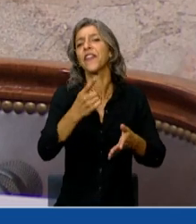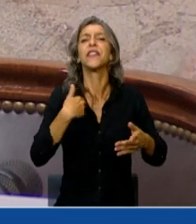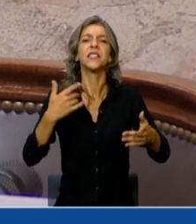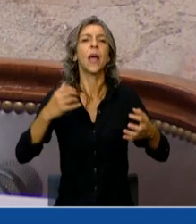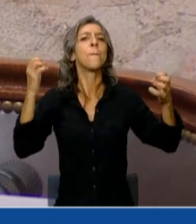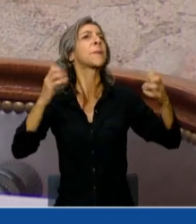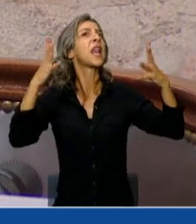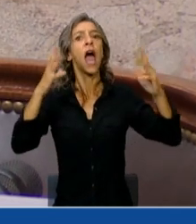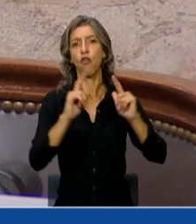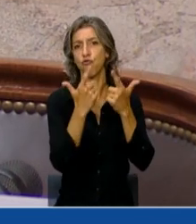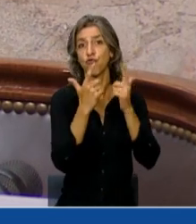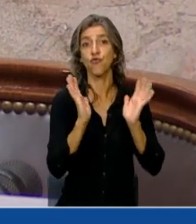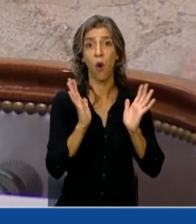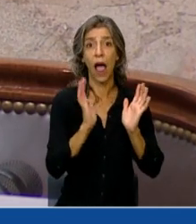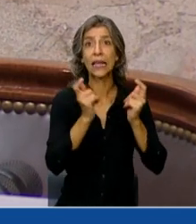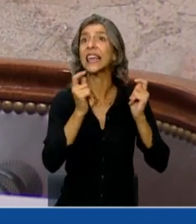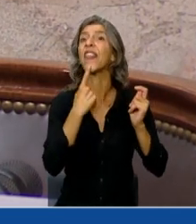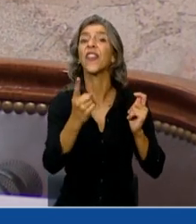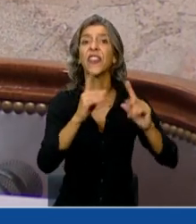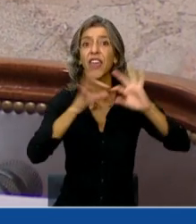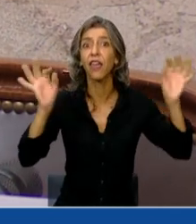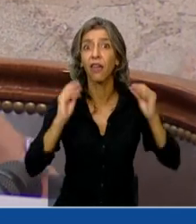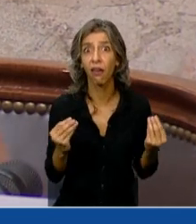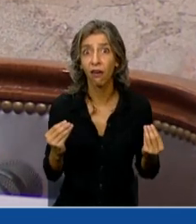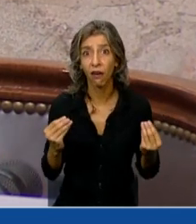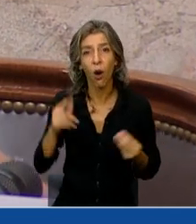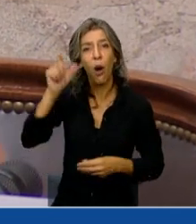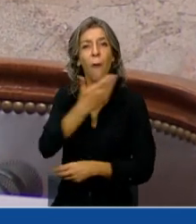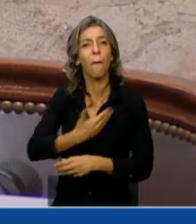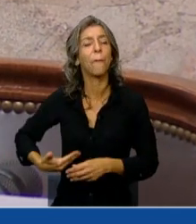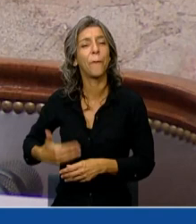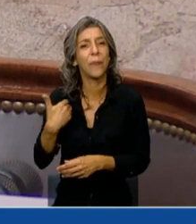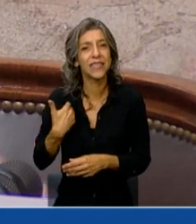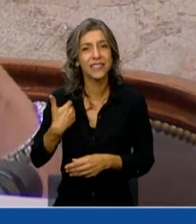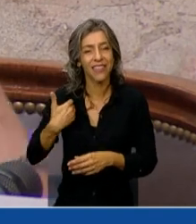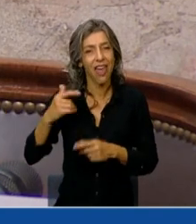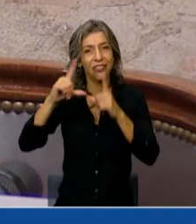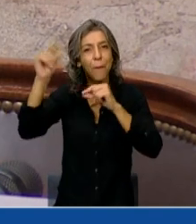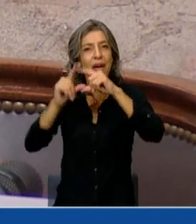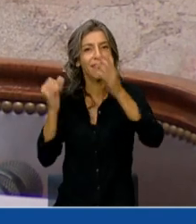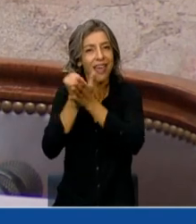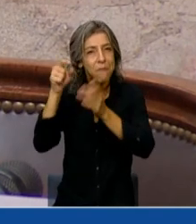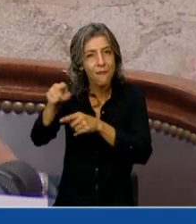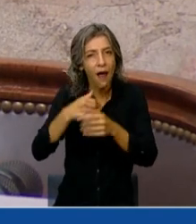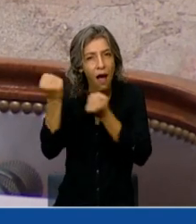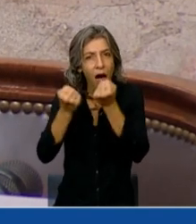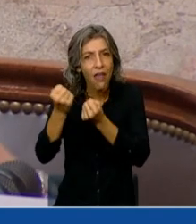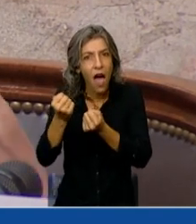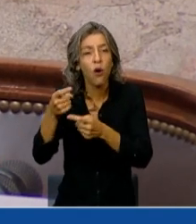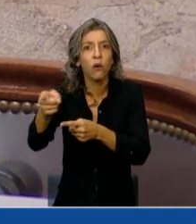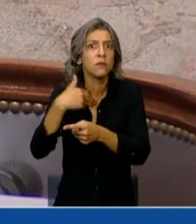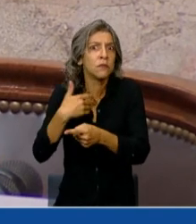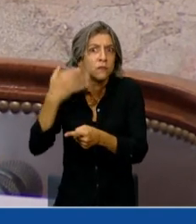de Mercedes-Benz justificando la desaparición de la comisión interna para poder imponer los